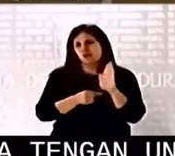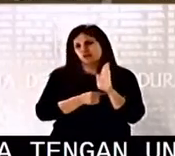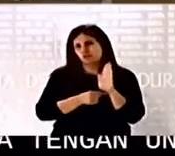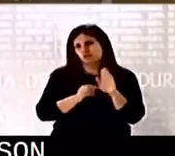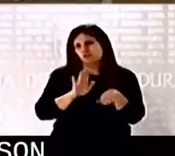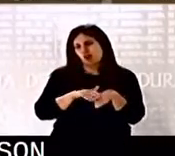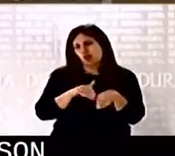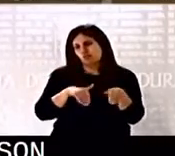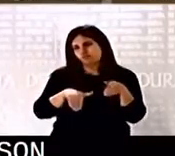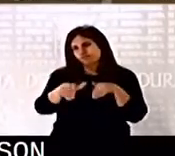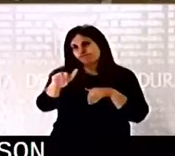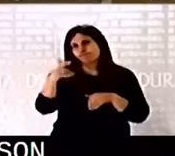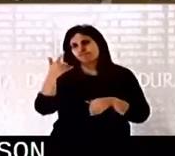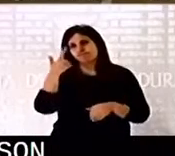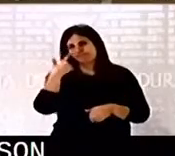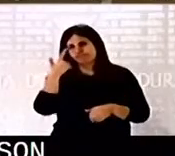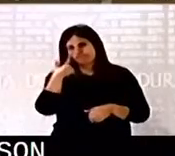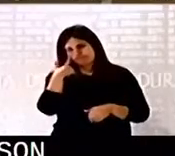en este momento,